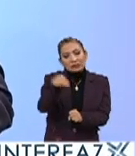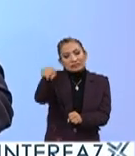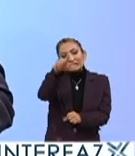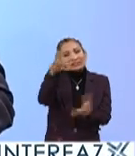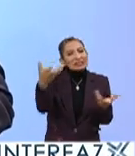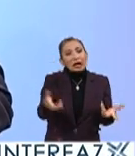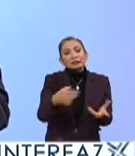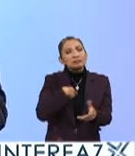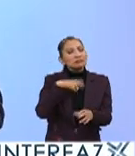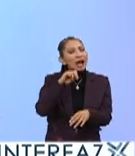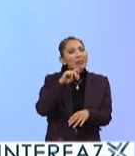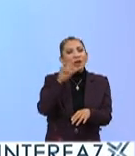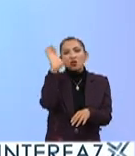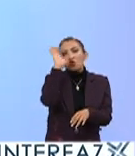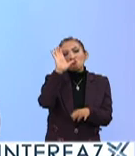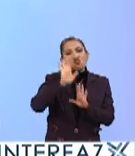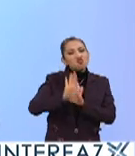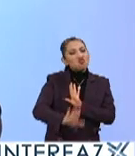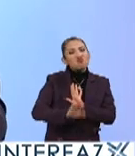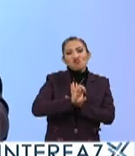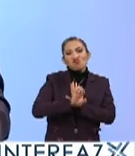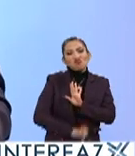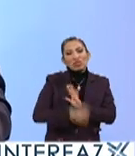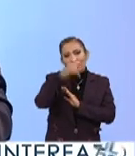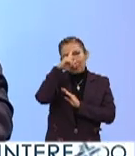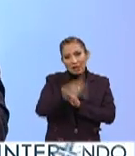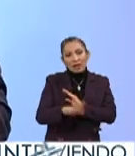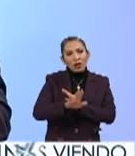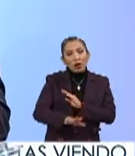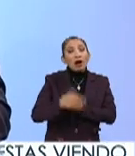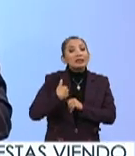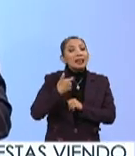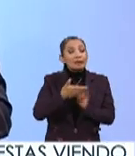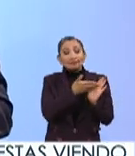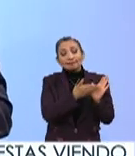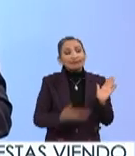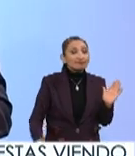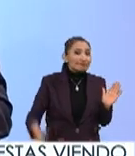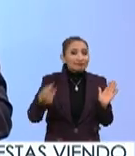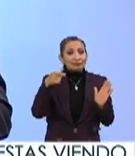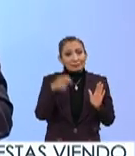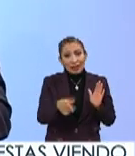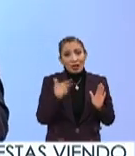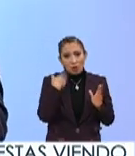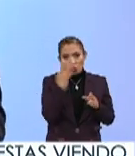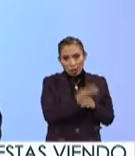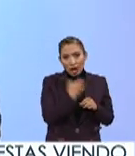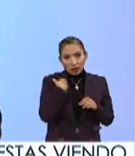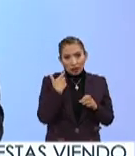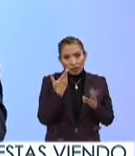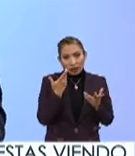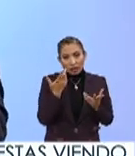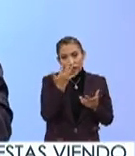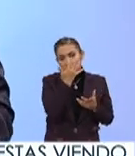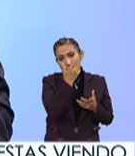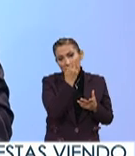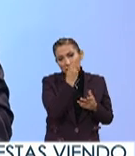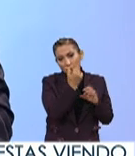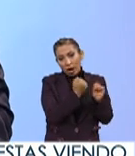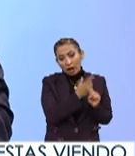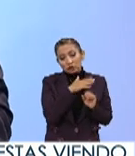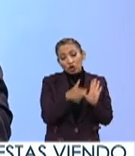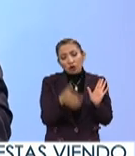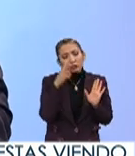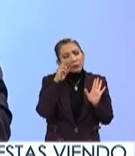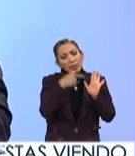ser el canal cultural de nuestro país. Así que a lo largo de este cuarto de siglo, presentaron al público